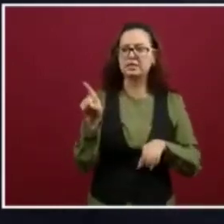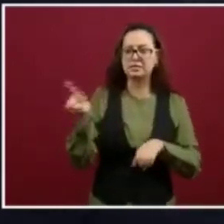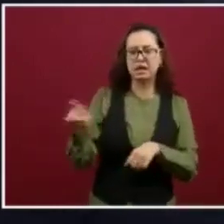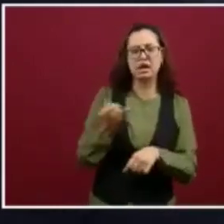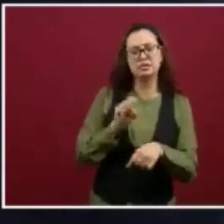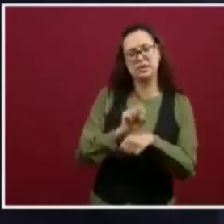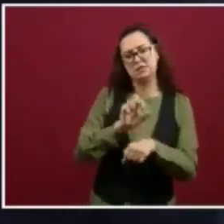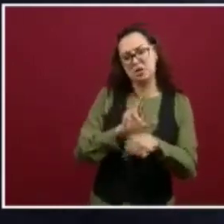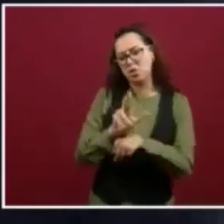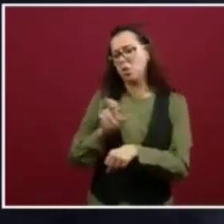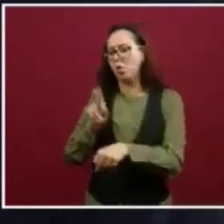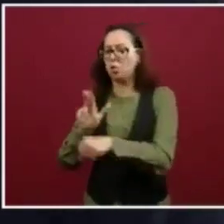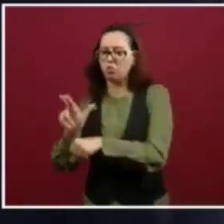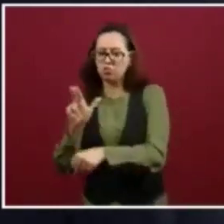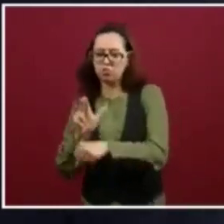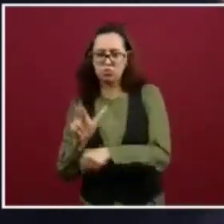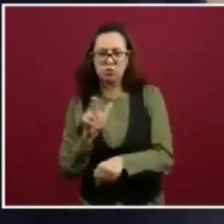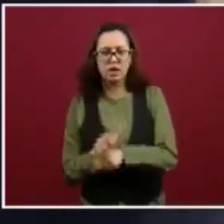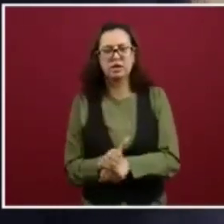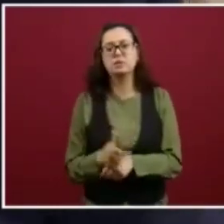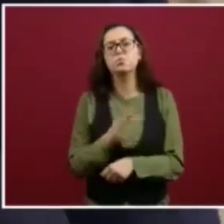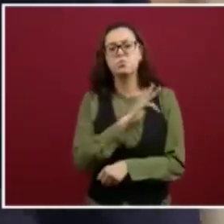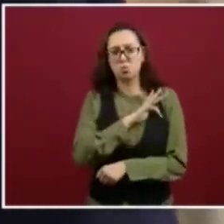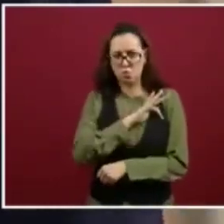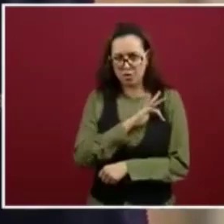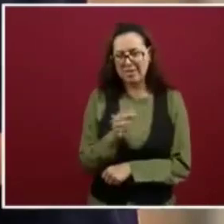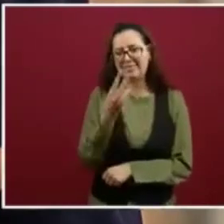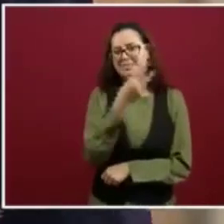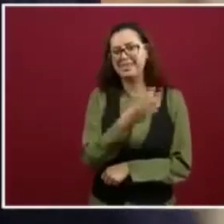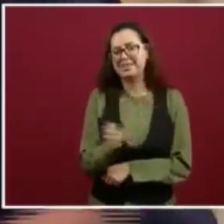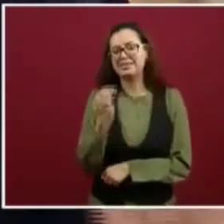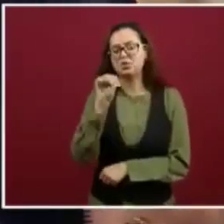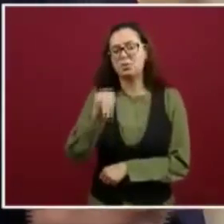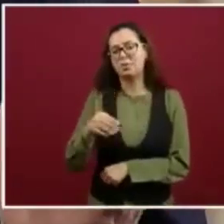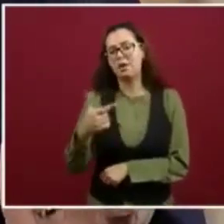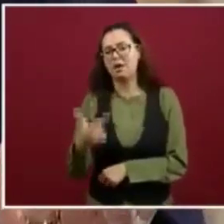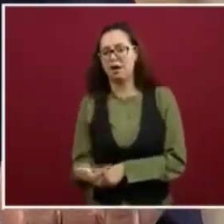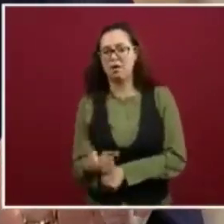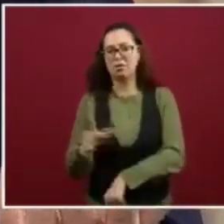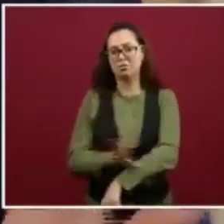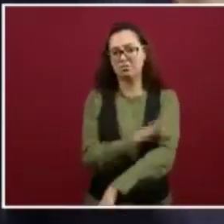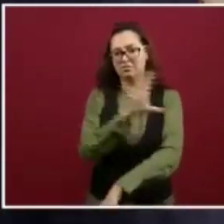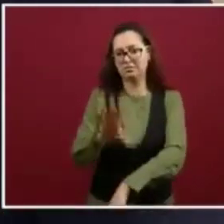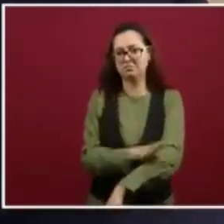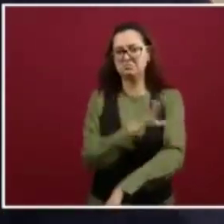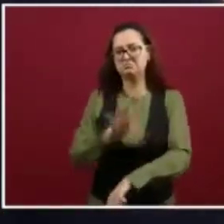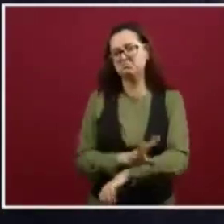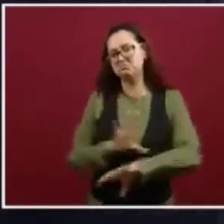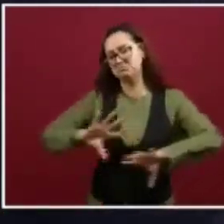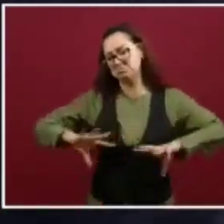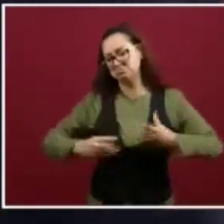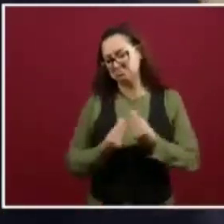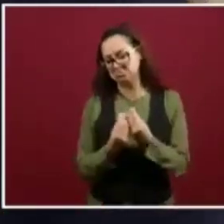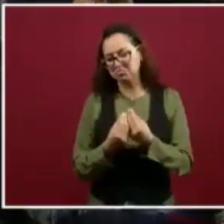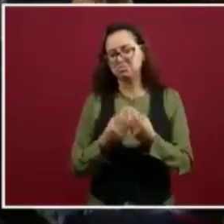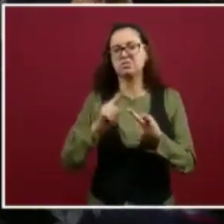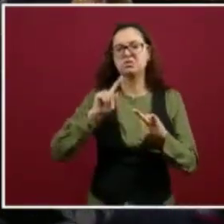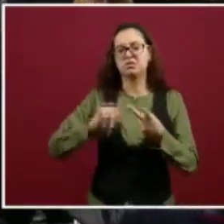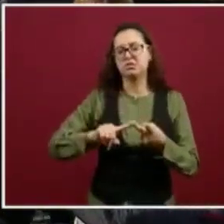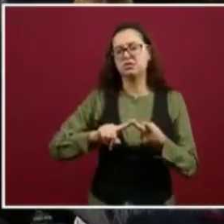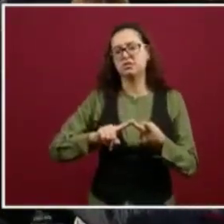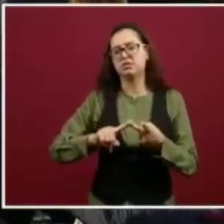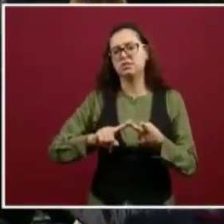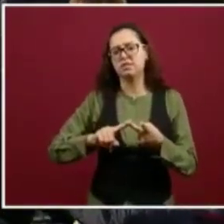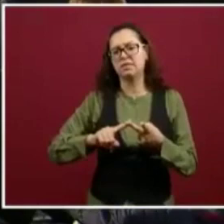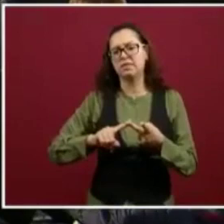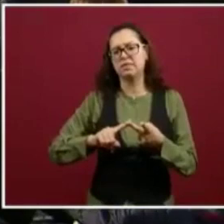Honduras, que podría entregar 300 megawatts a un costo estimado de $1,200 millones. Segundo, la interconexión